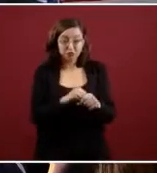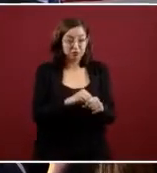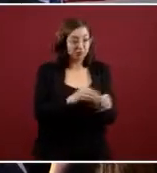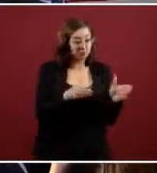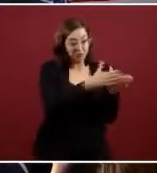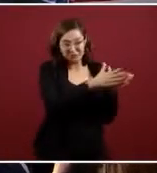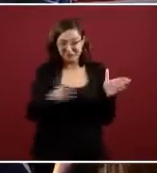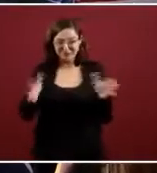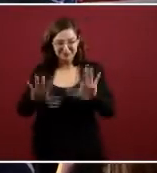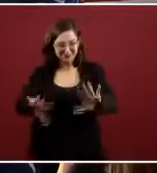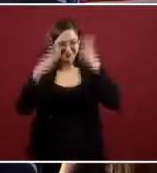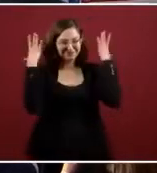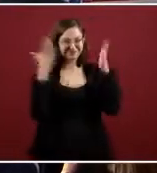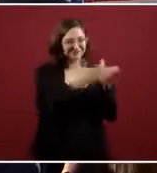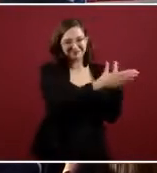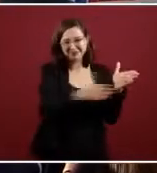horas.